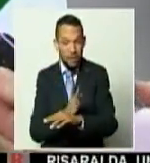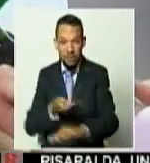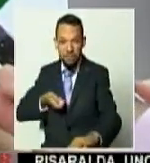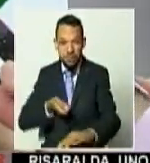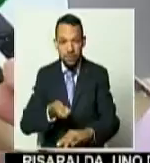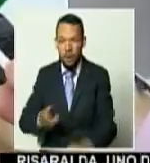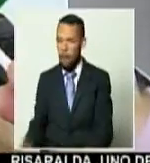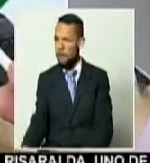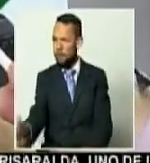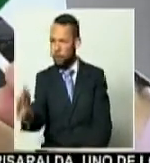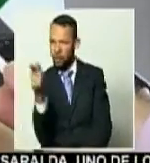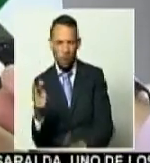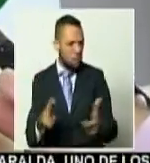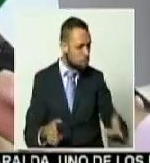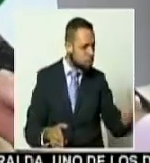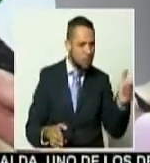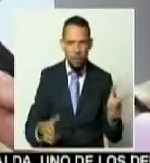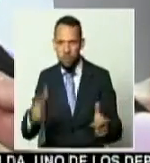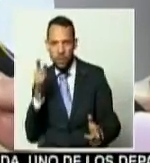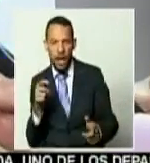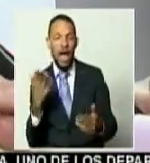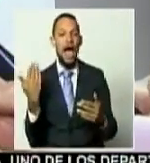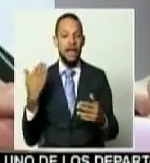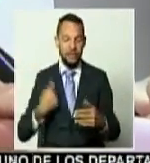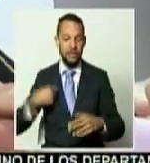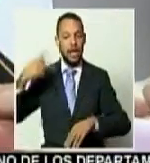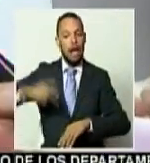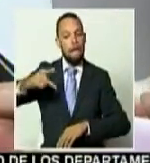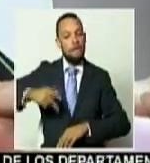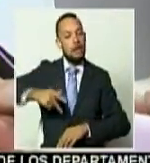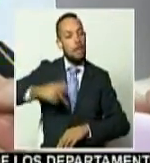que nosotros entendíamos en un comienzo a pie